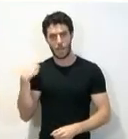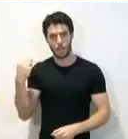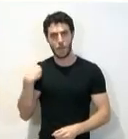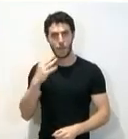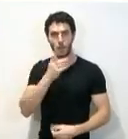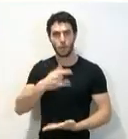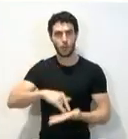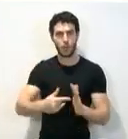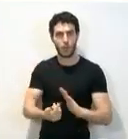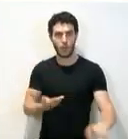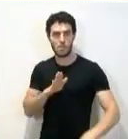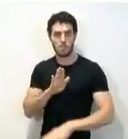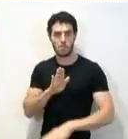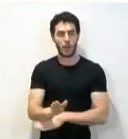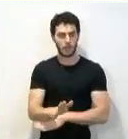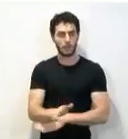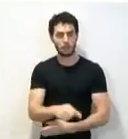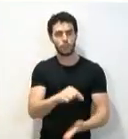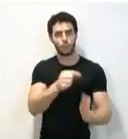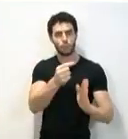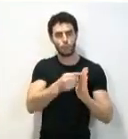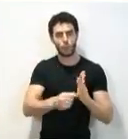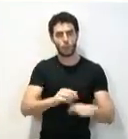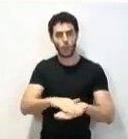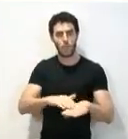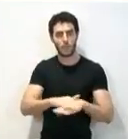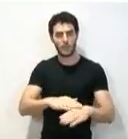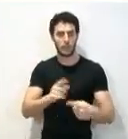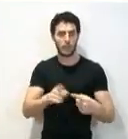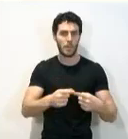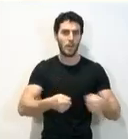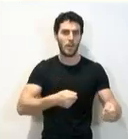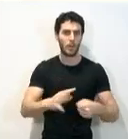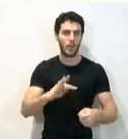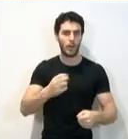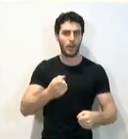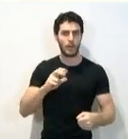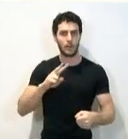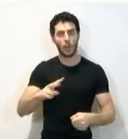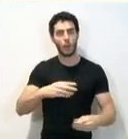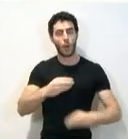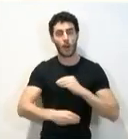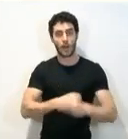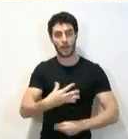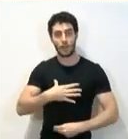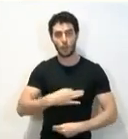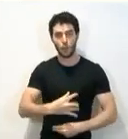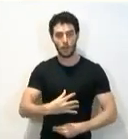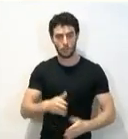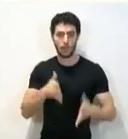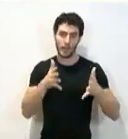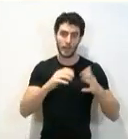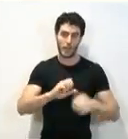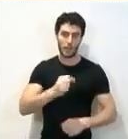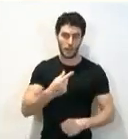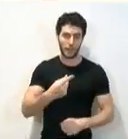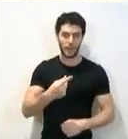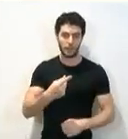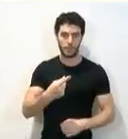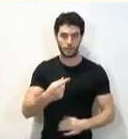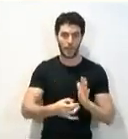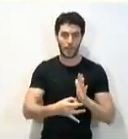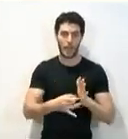que contemple como puntos fundamentales el control del TAO que pueda realizarse o bien desde la atención primaria, sin perder